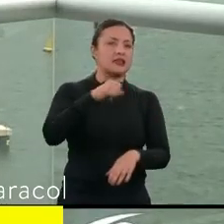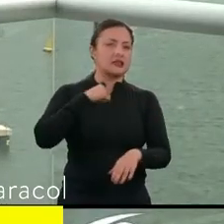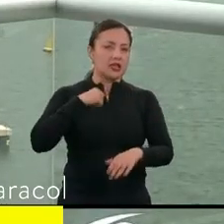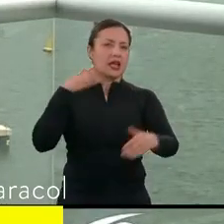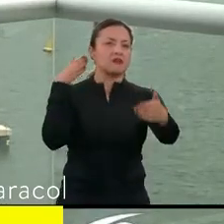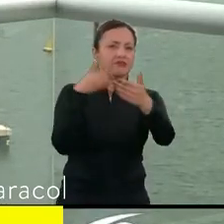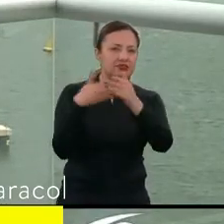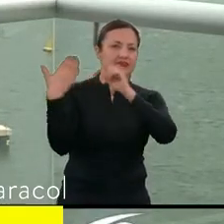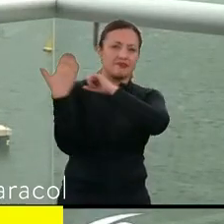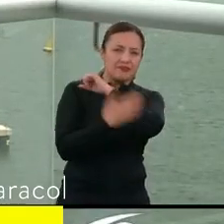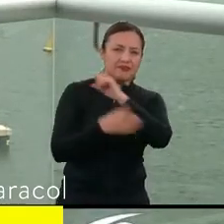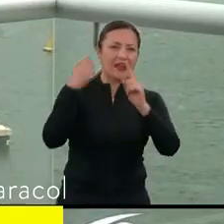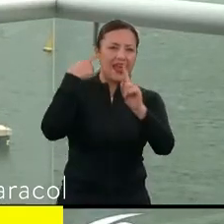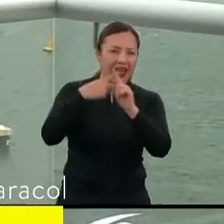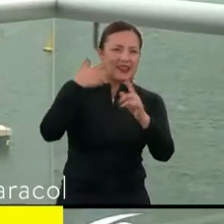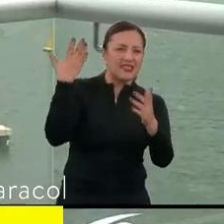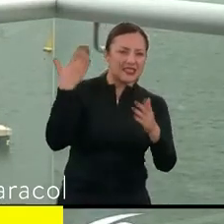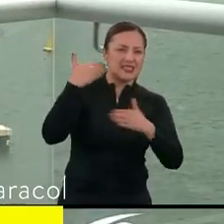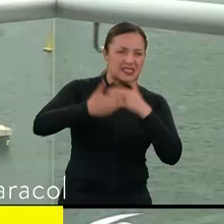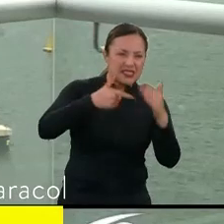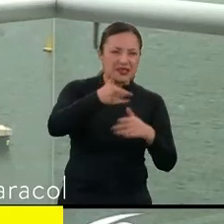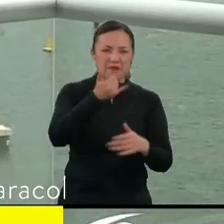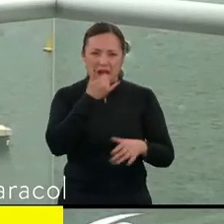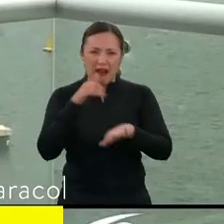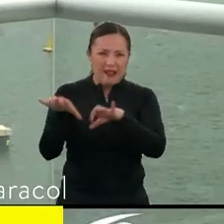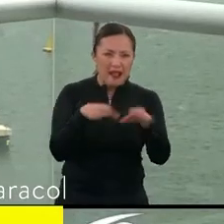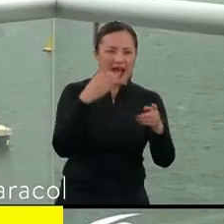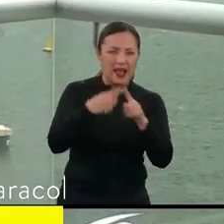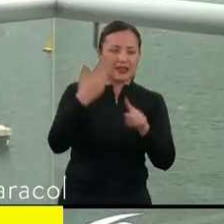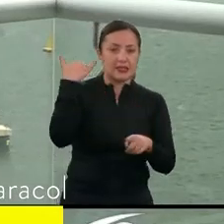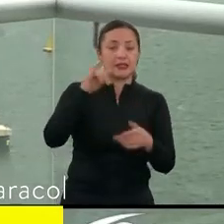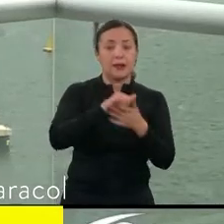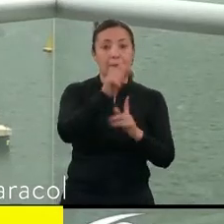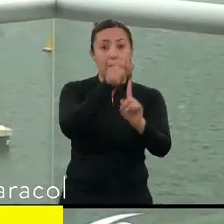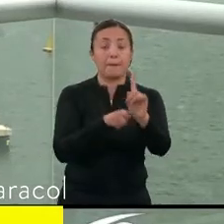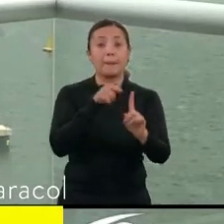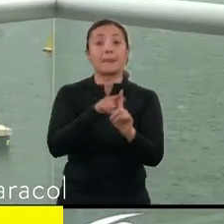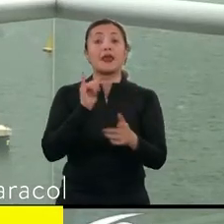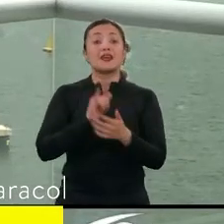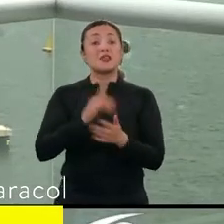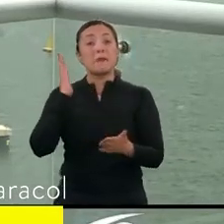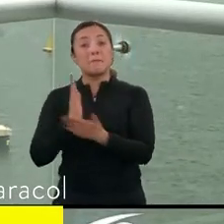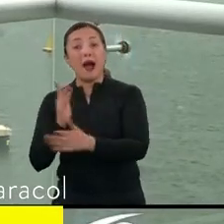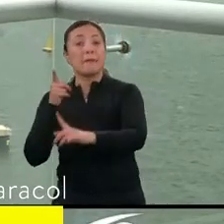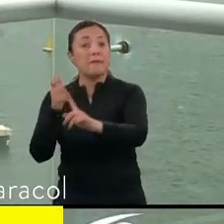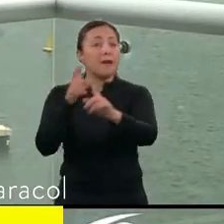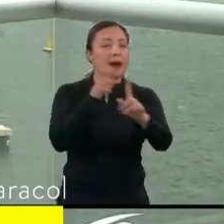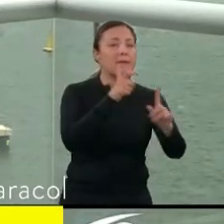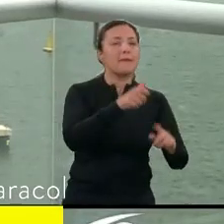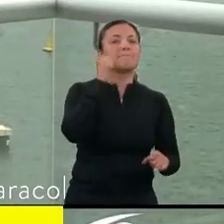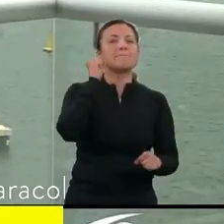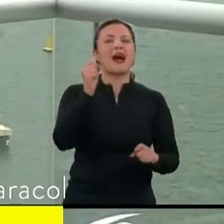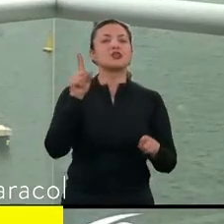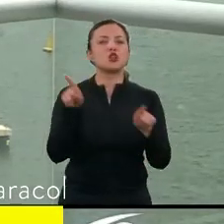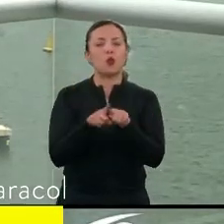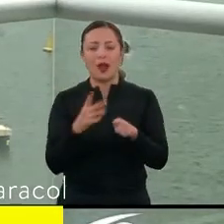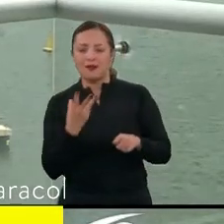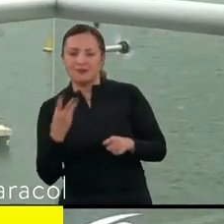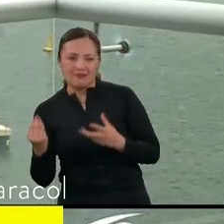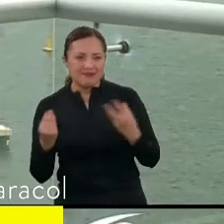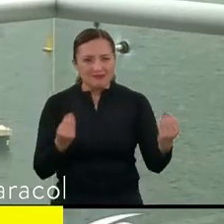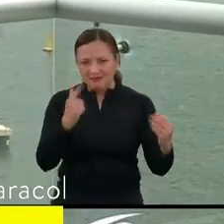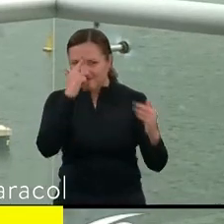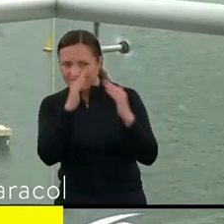que estos hechos de sicariato que se han registrado, sobre todo en lo que va corrido del mes de junio, están relacionados con bandas